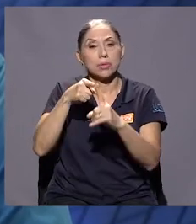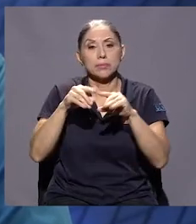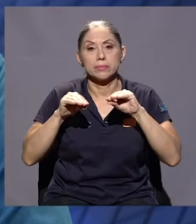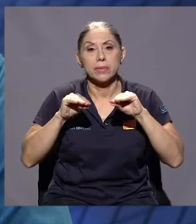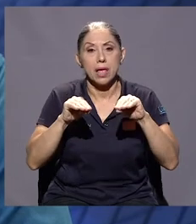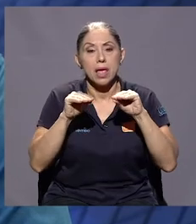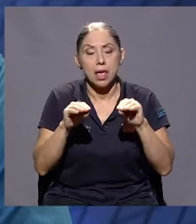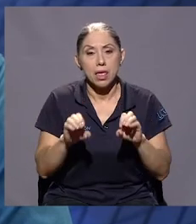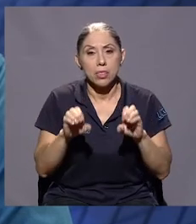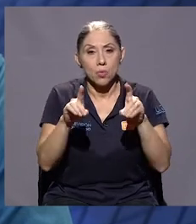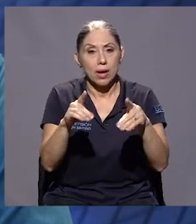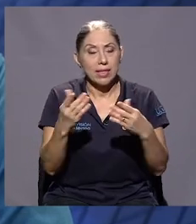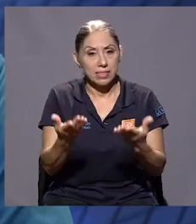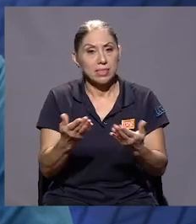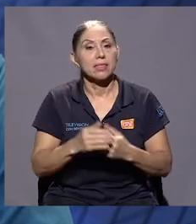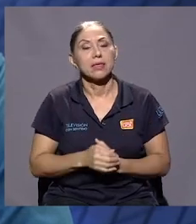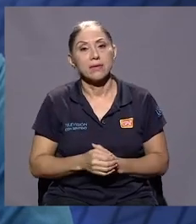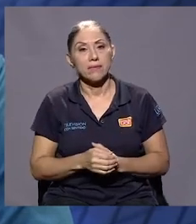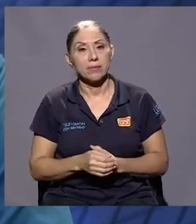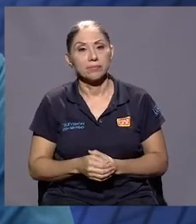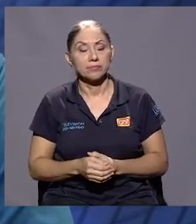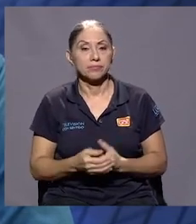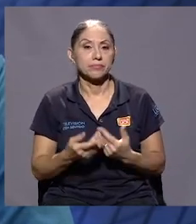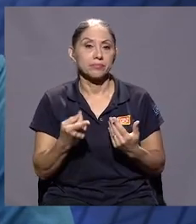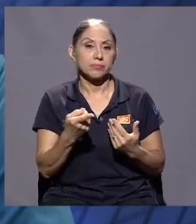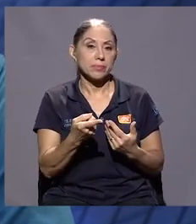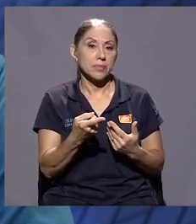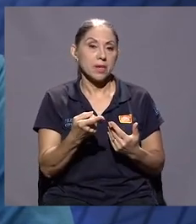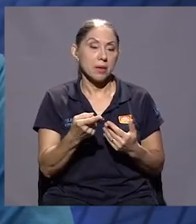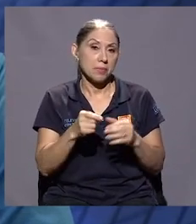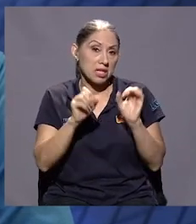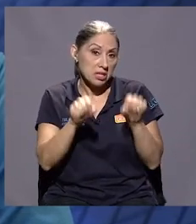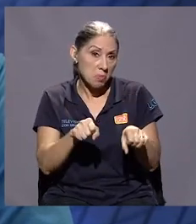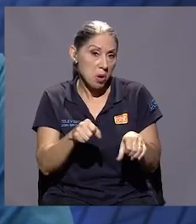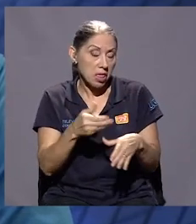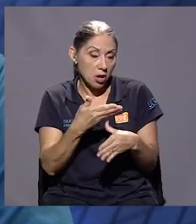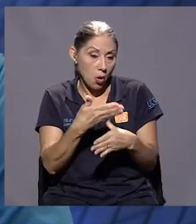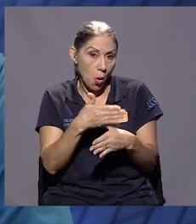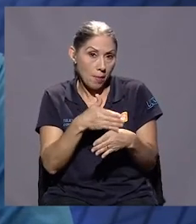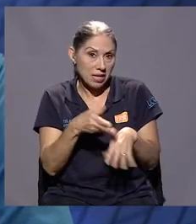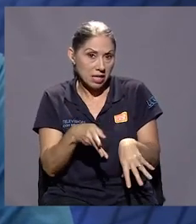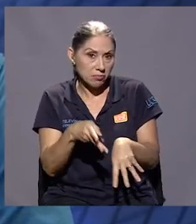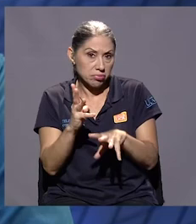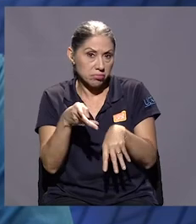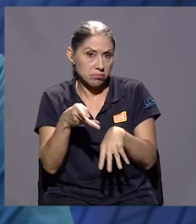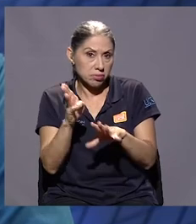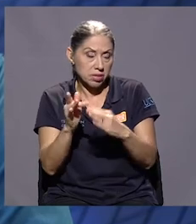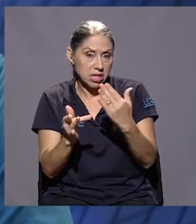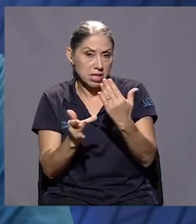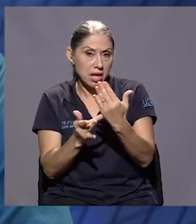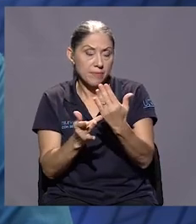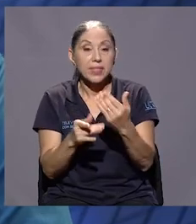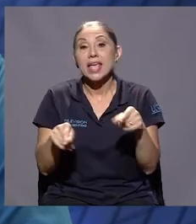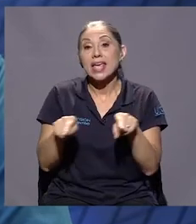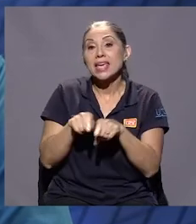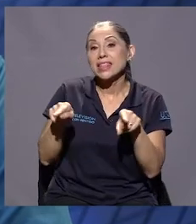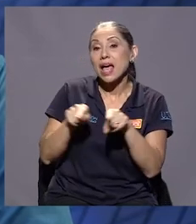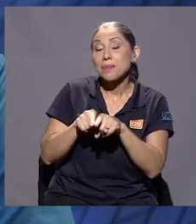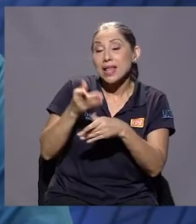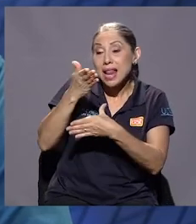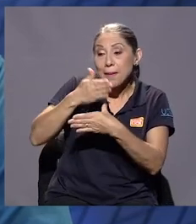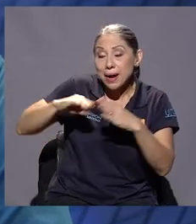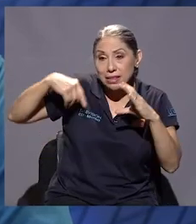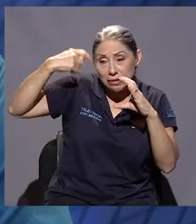que también para compartir digamos por medios digitales y también la parte audiovisual que civil la venimos